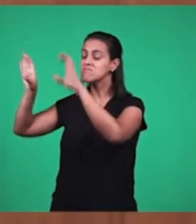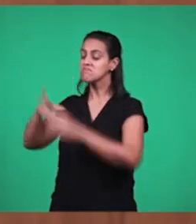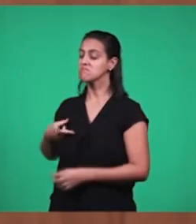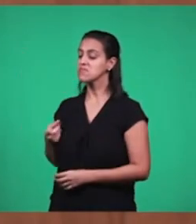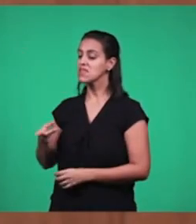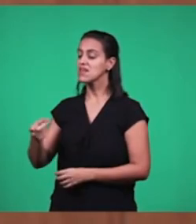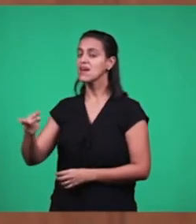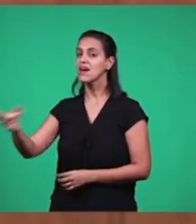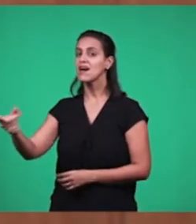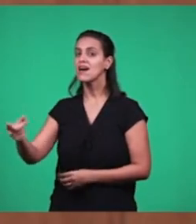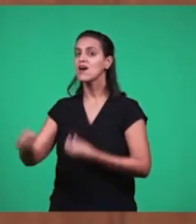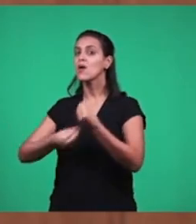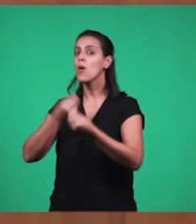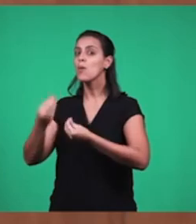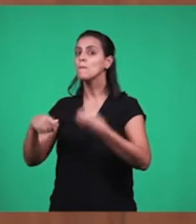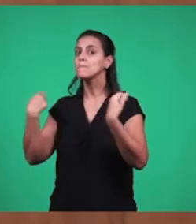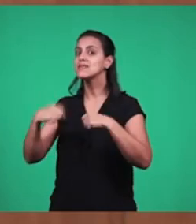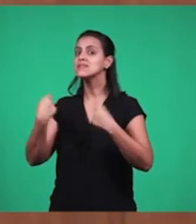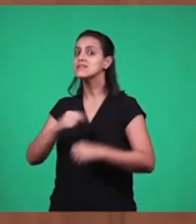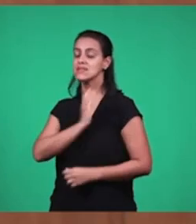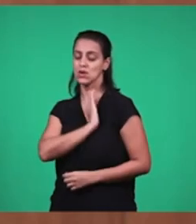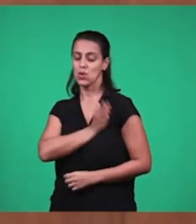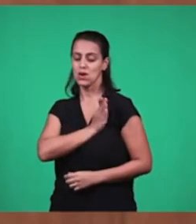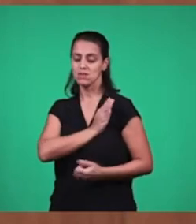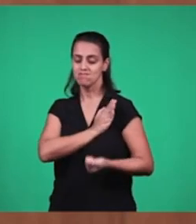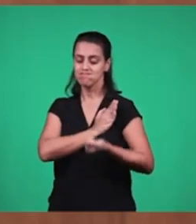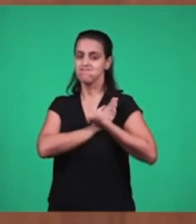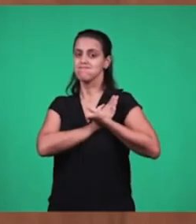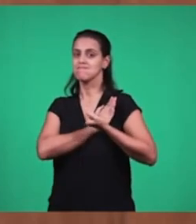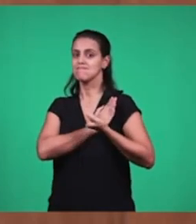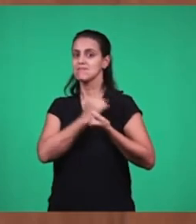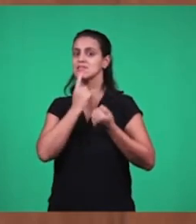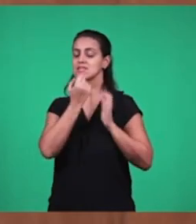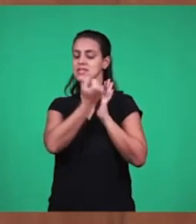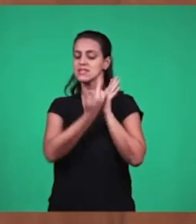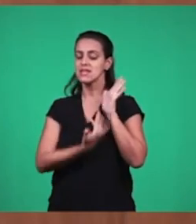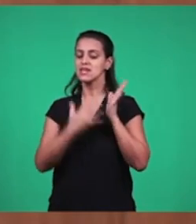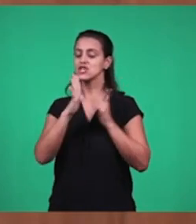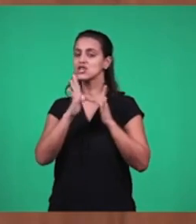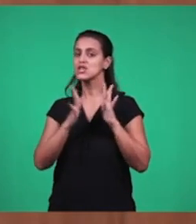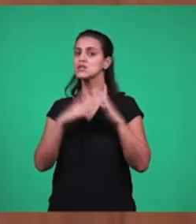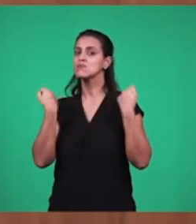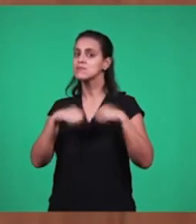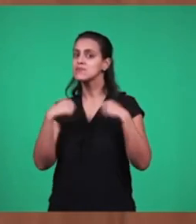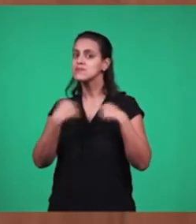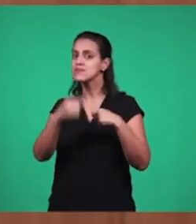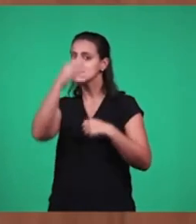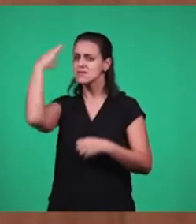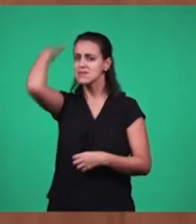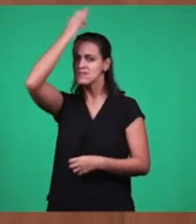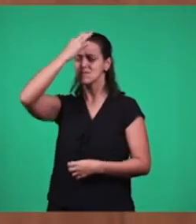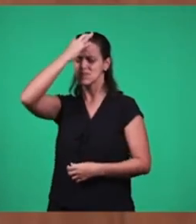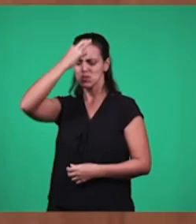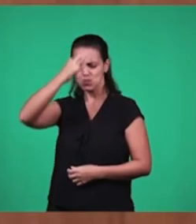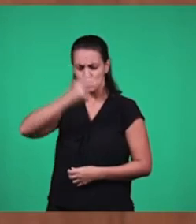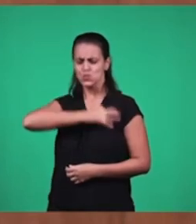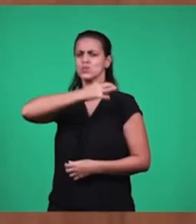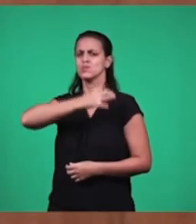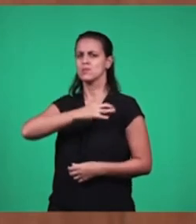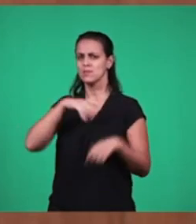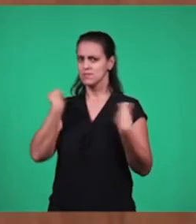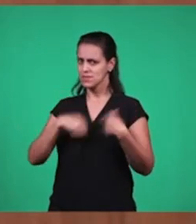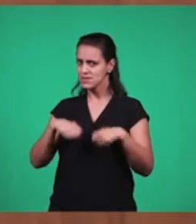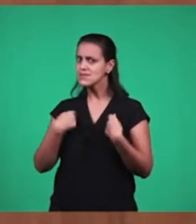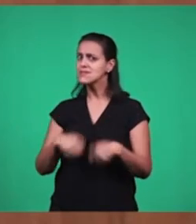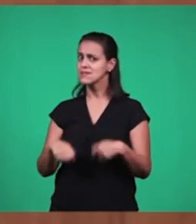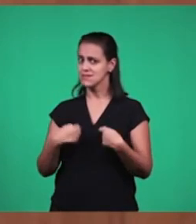de la eternidad, son los que están sellados por el poder de la sangre de Jesús, por el Espíritu Santo que es vida en